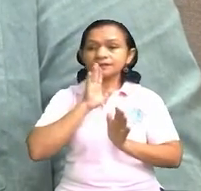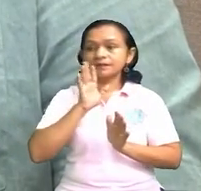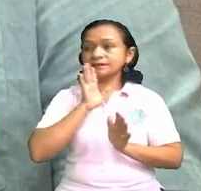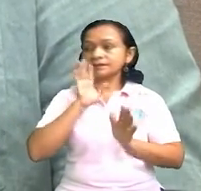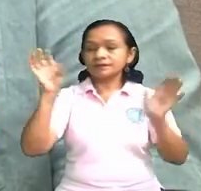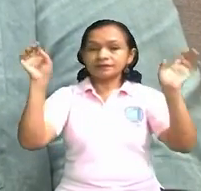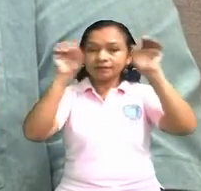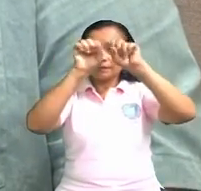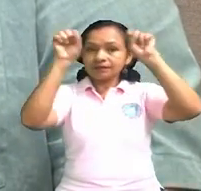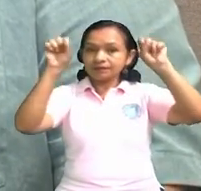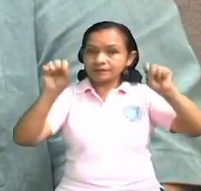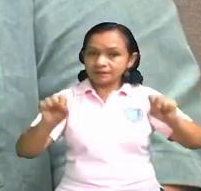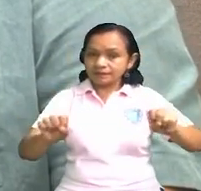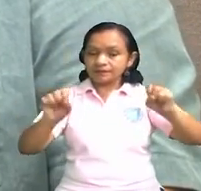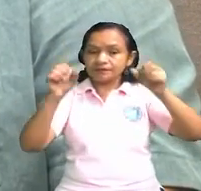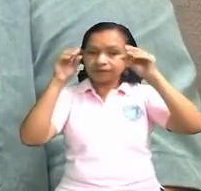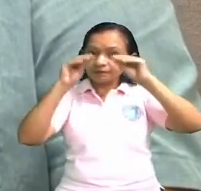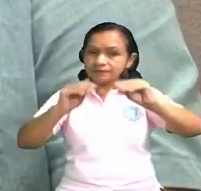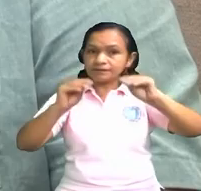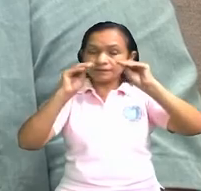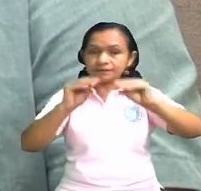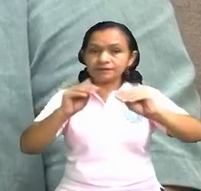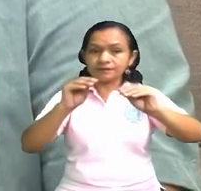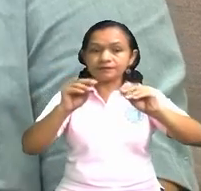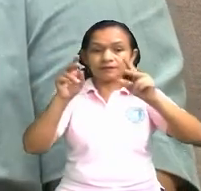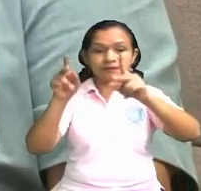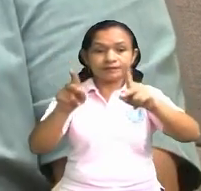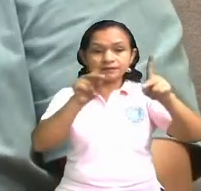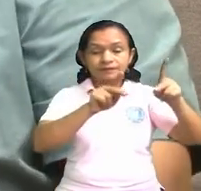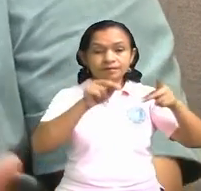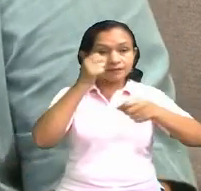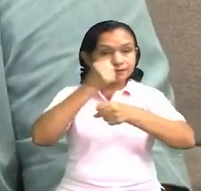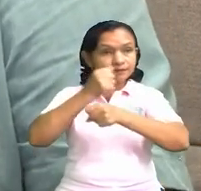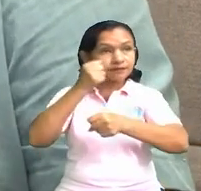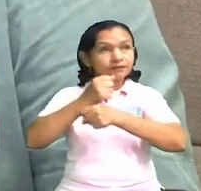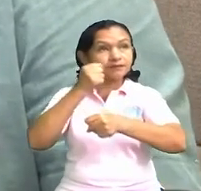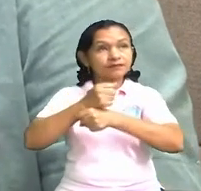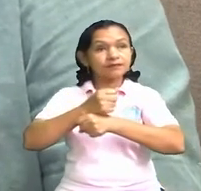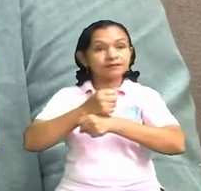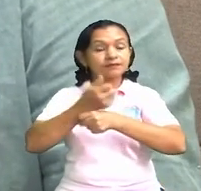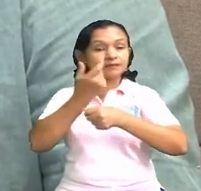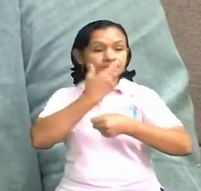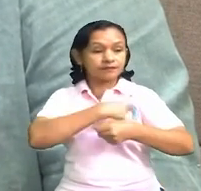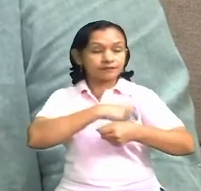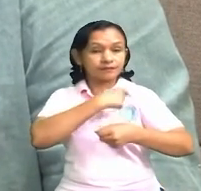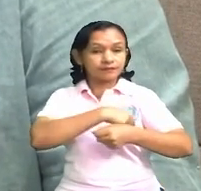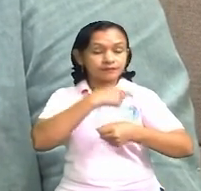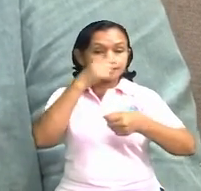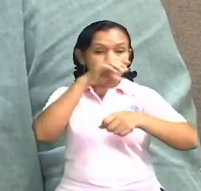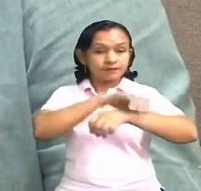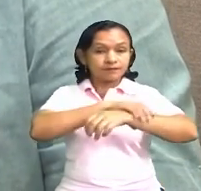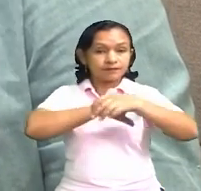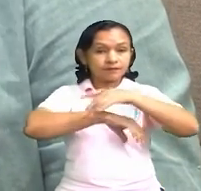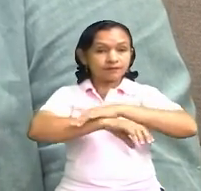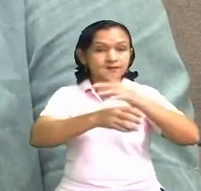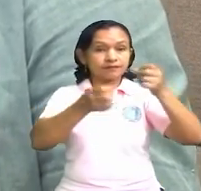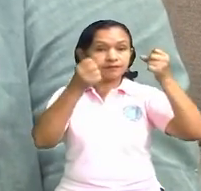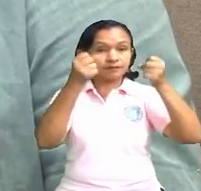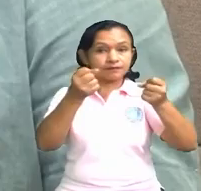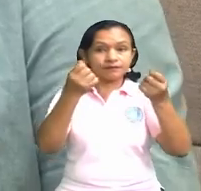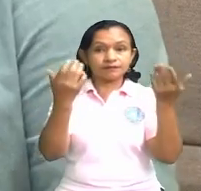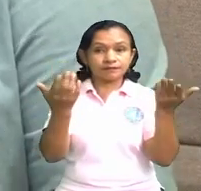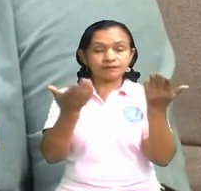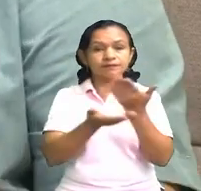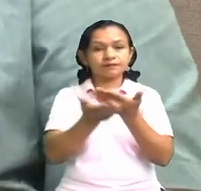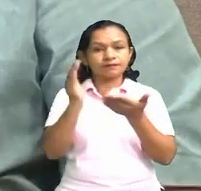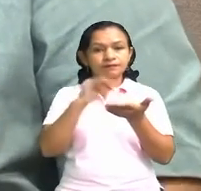las capacitaciones, a las preparaciones de nuestro personal, y ya la escuela penitenciaria volvió a agarrar los brillos